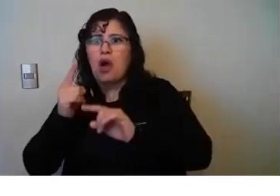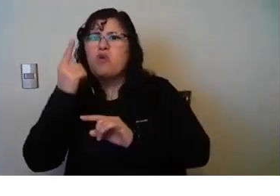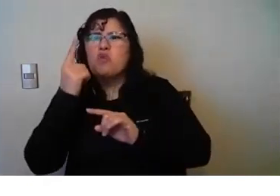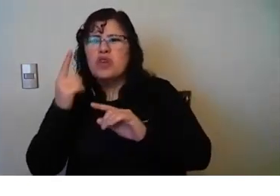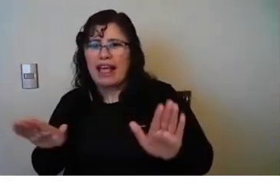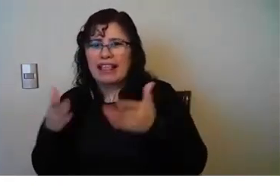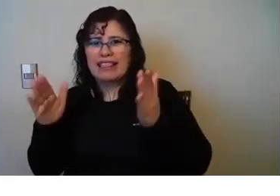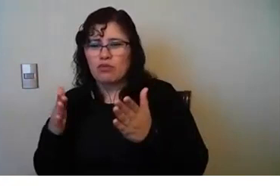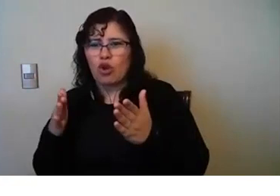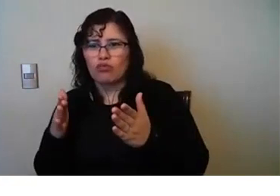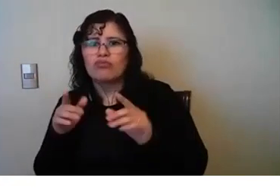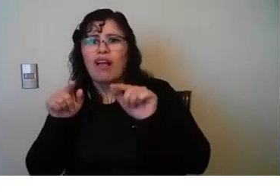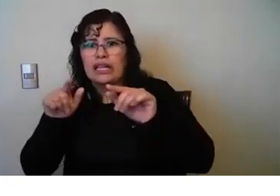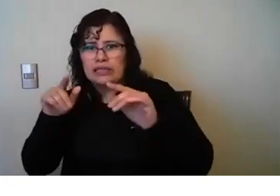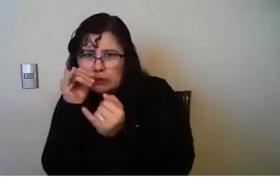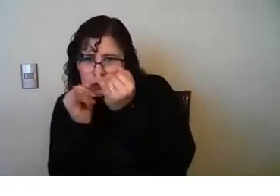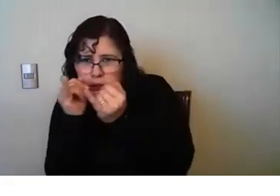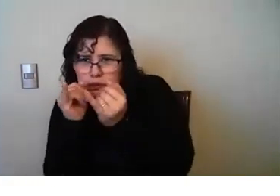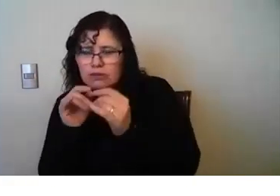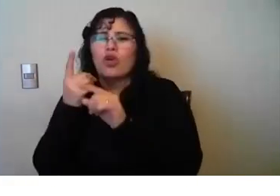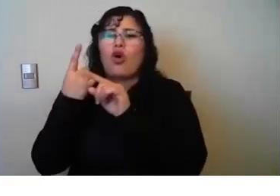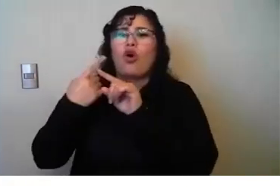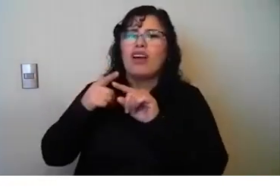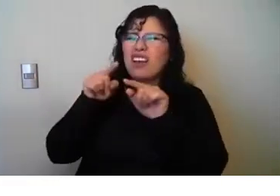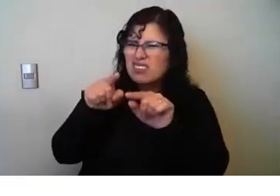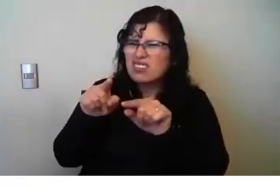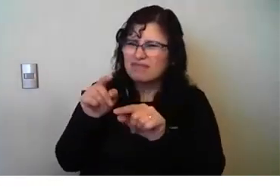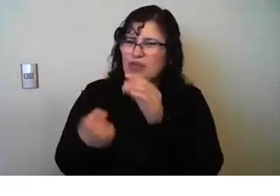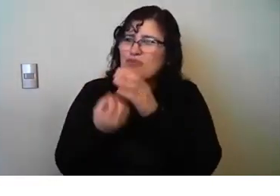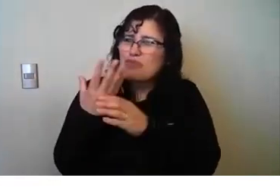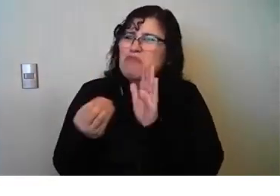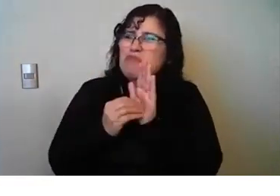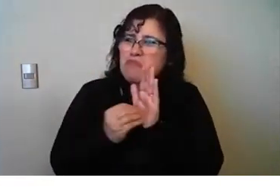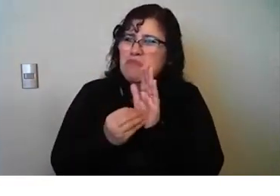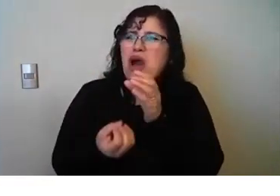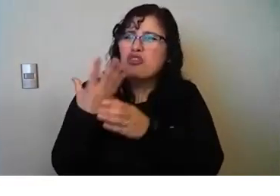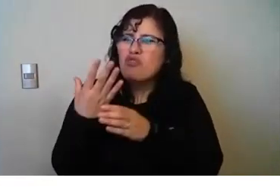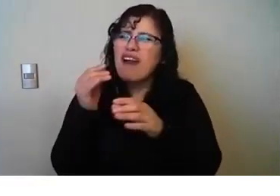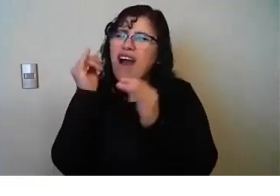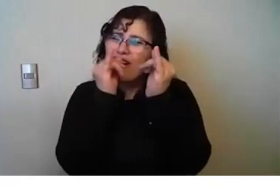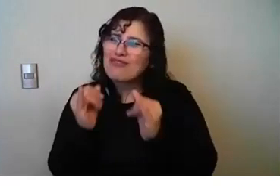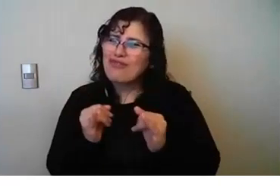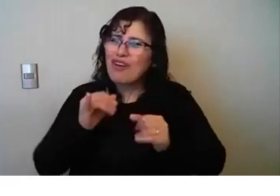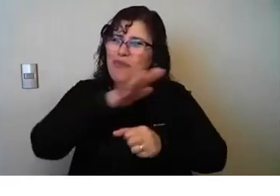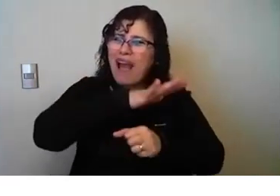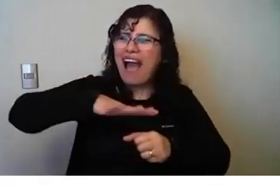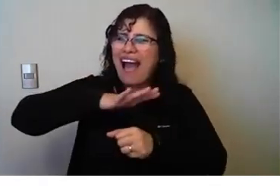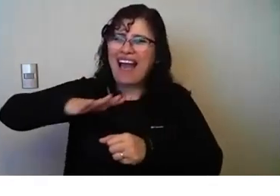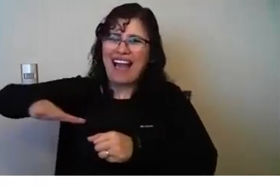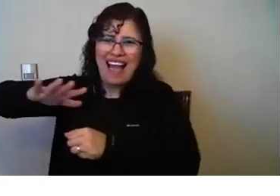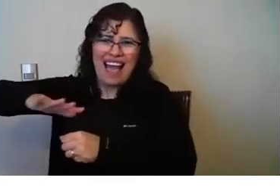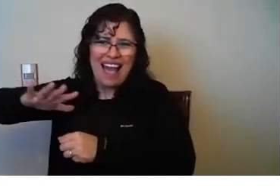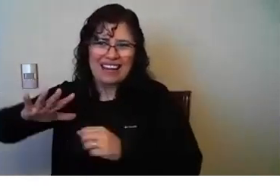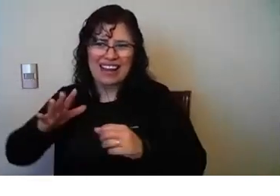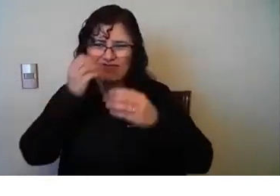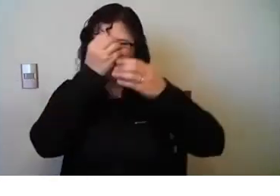acá. Esta es una forma más nueva de poder clasificar estas áreas. La otra alternativa que